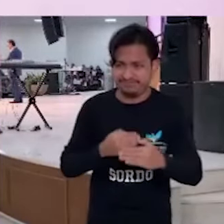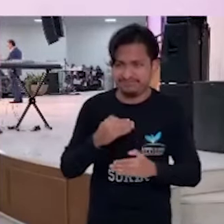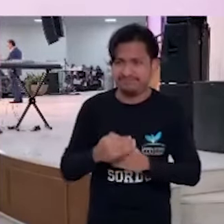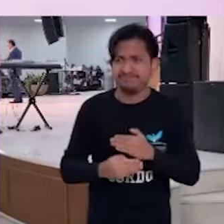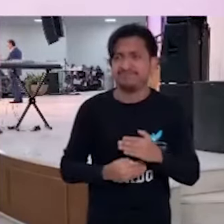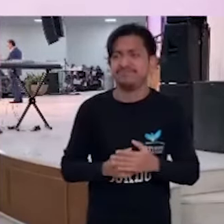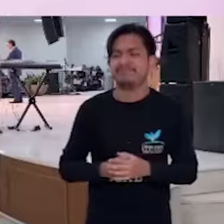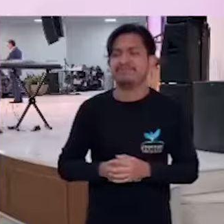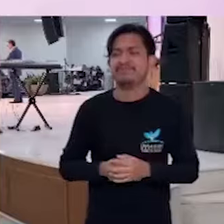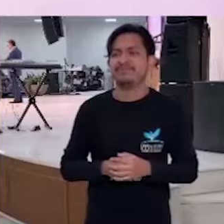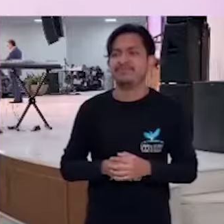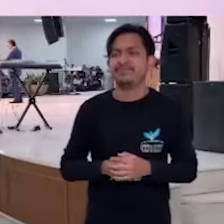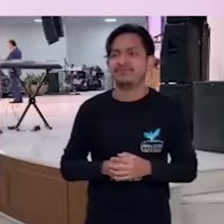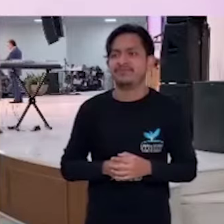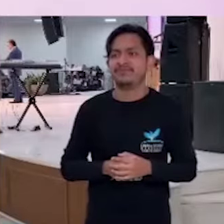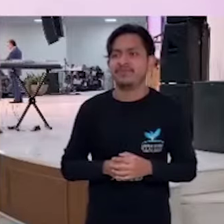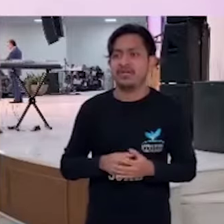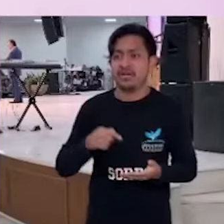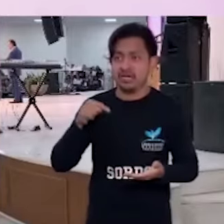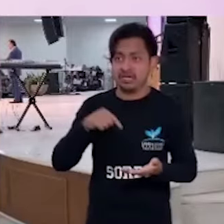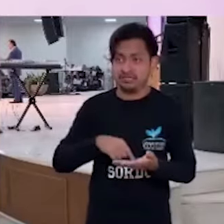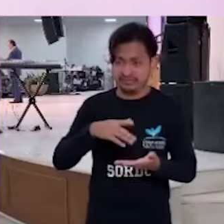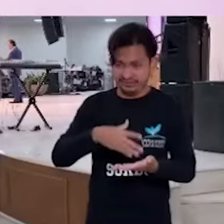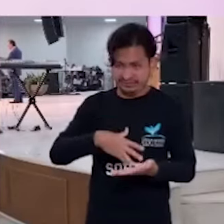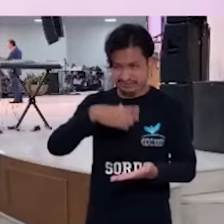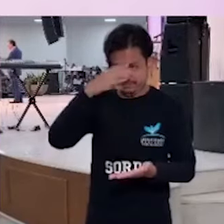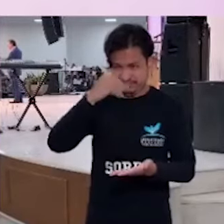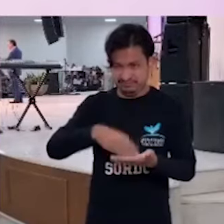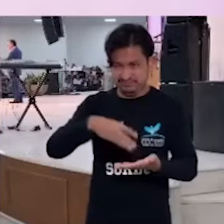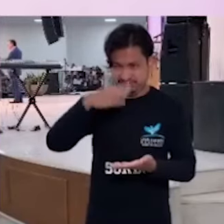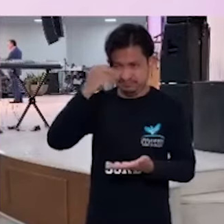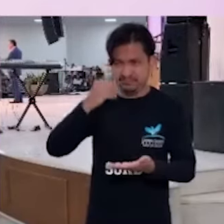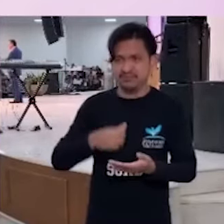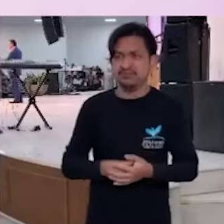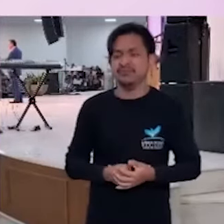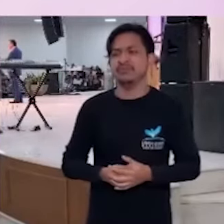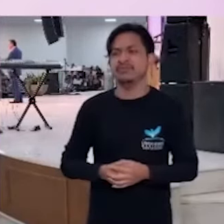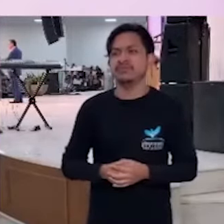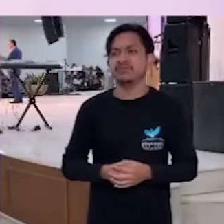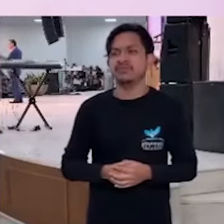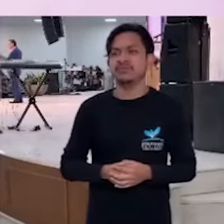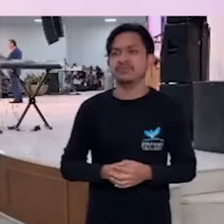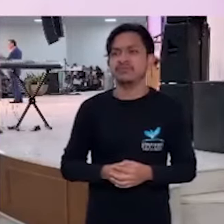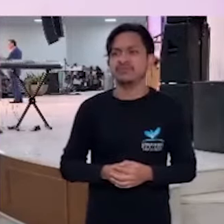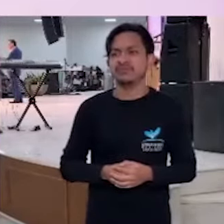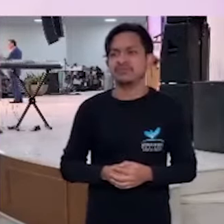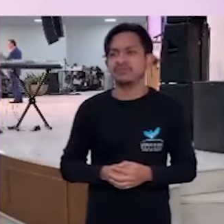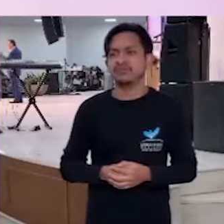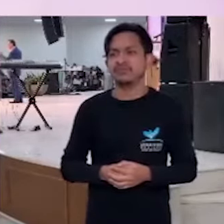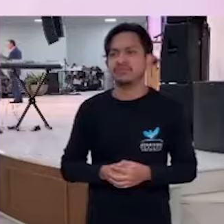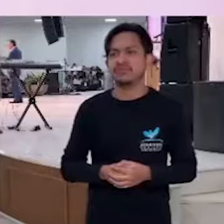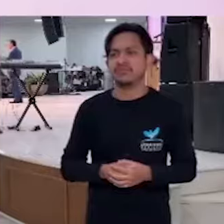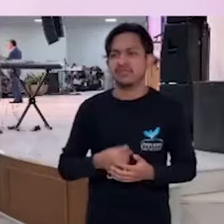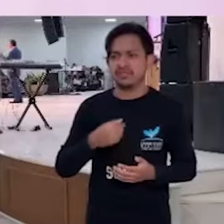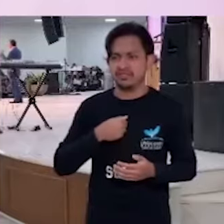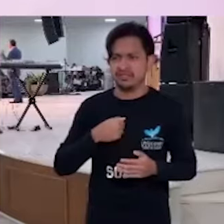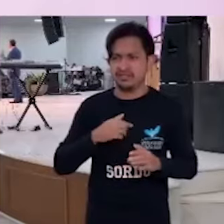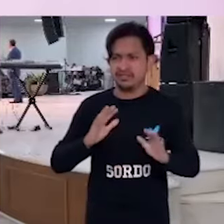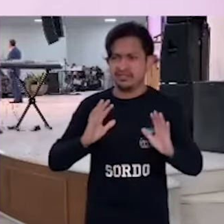enseñan que no basta con saber qué es lo correcto, sino es necesario